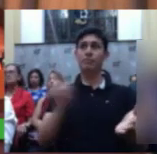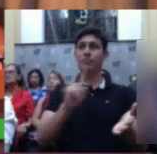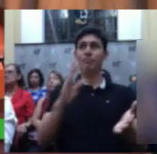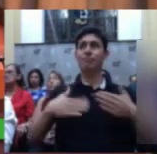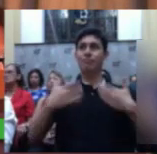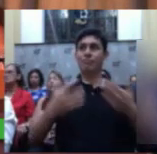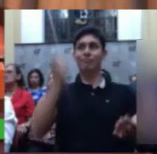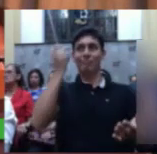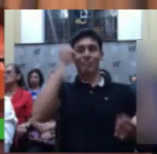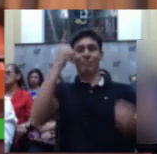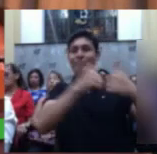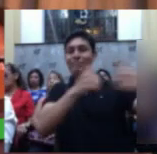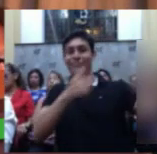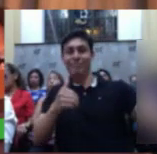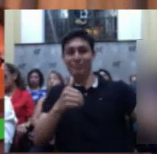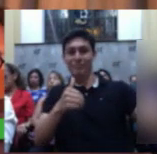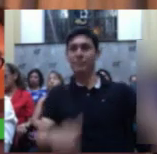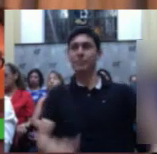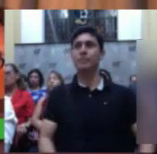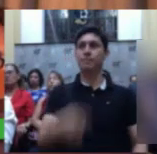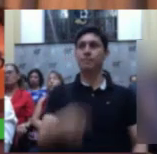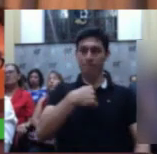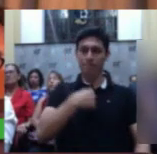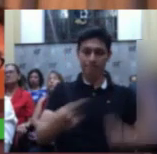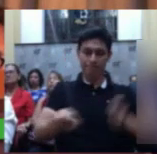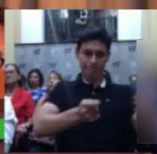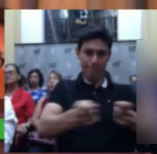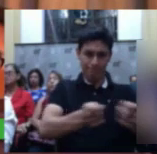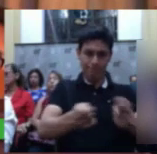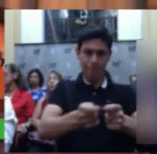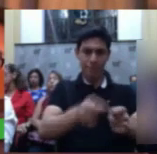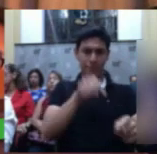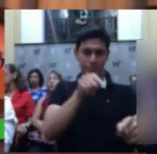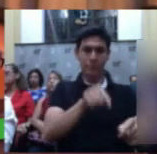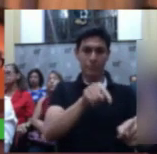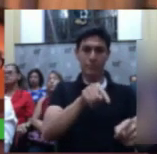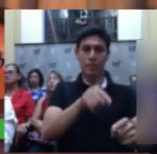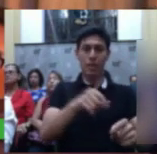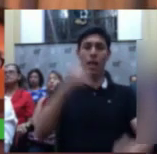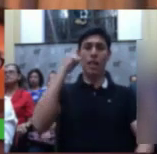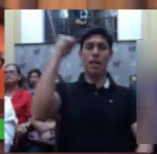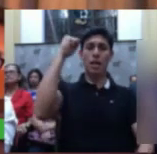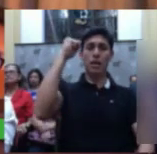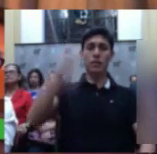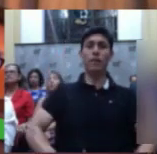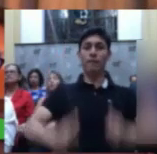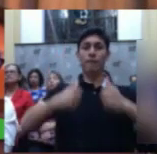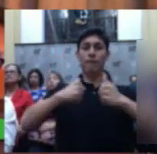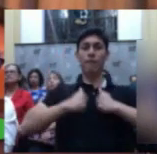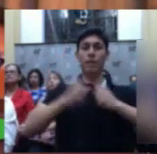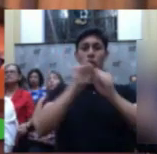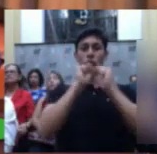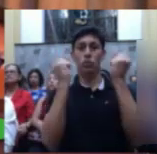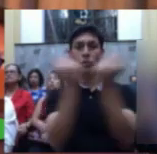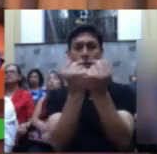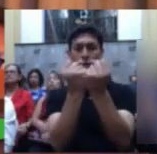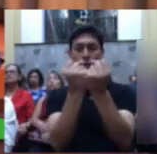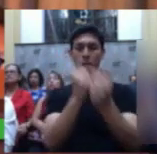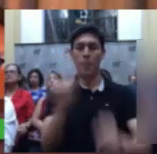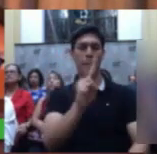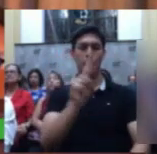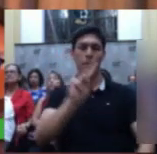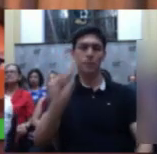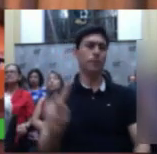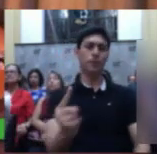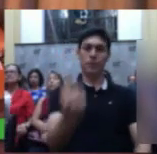aisladamente. Ello condujo a entender que la integración del derecho a la vida social no aparece solo en